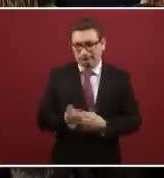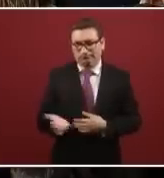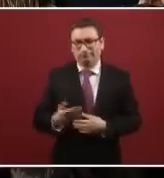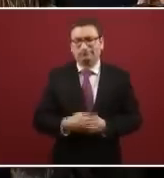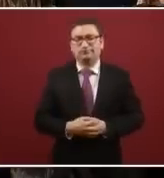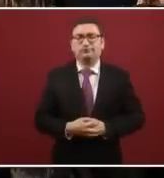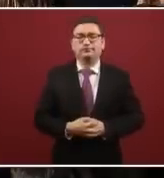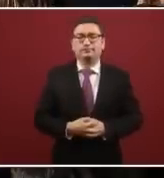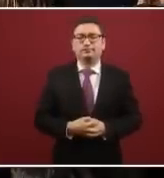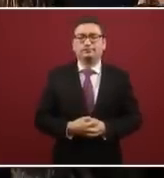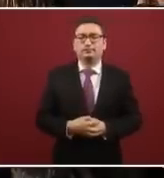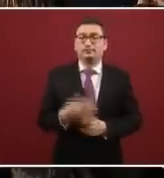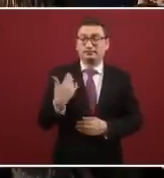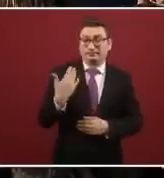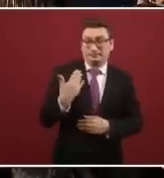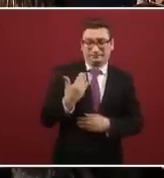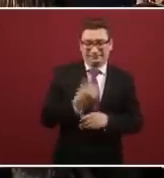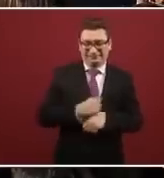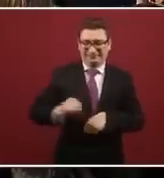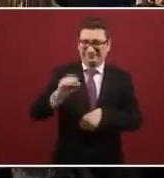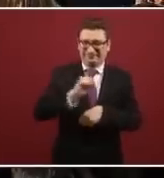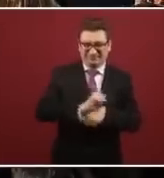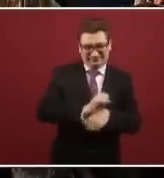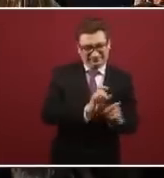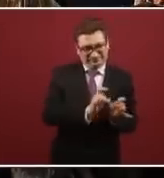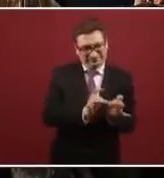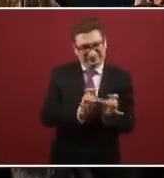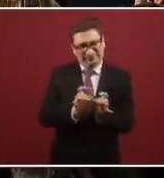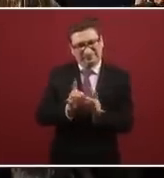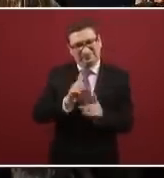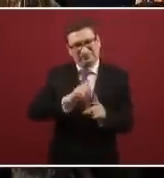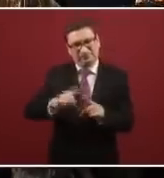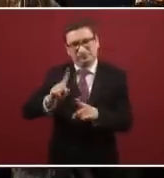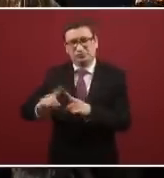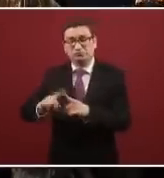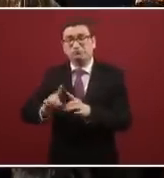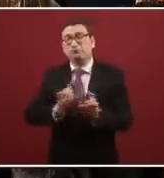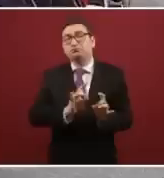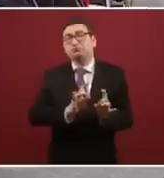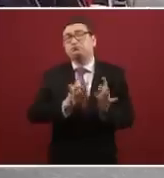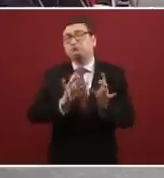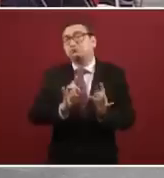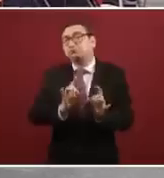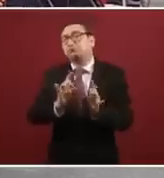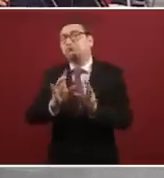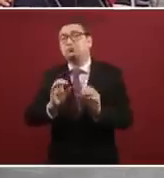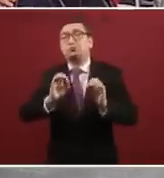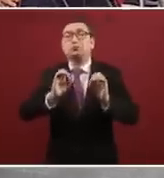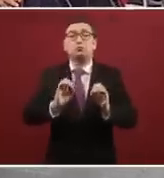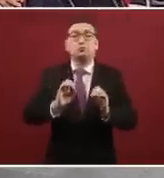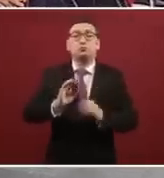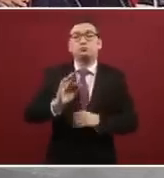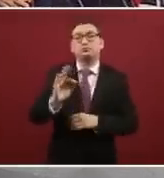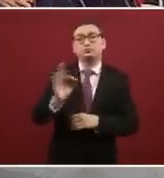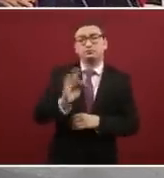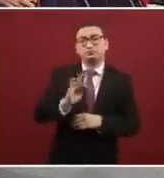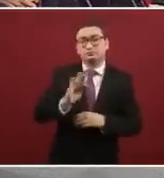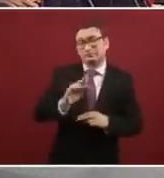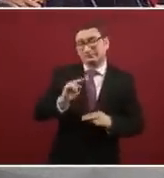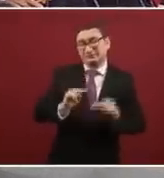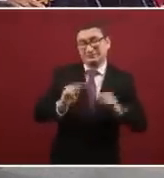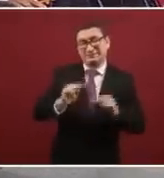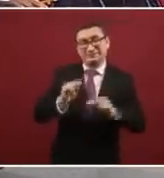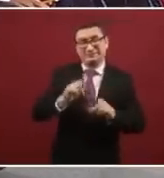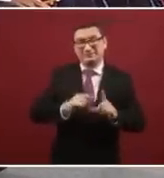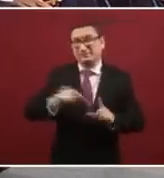En las últimas semanas, ¿son hechos aislados o sí tienen que ver a lo mejor con algún incremento?